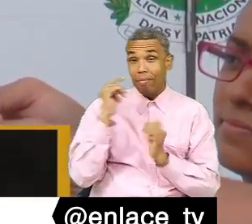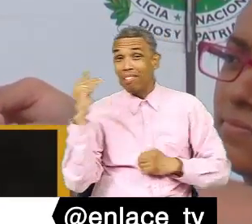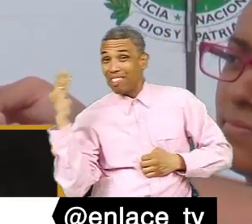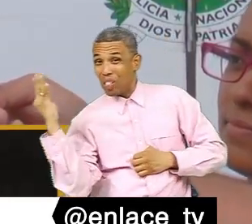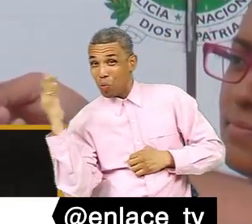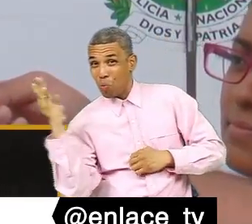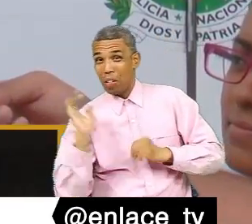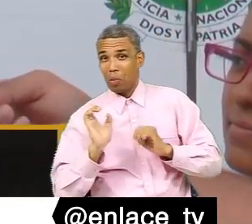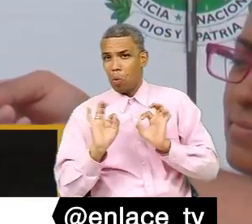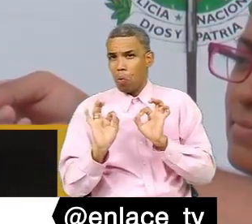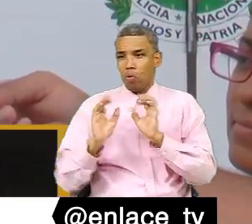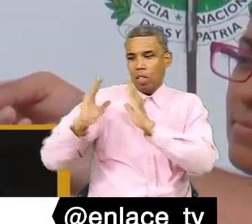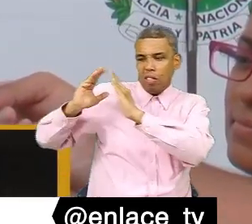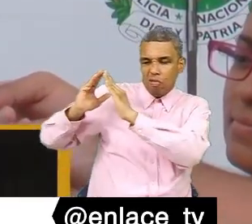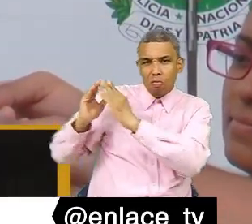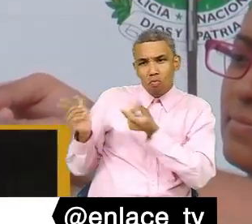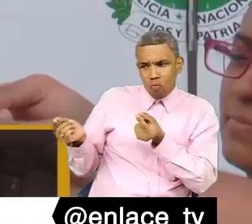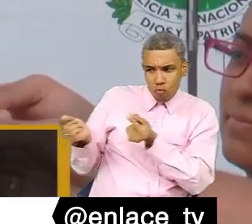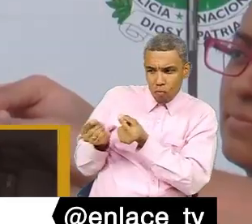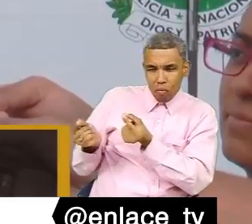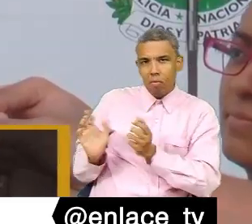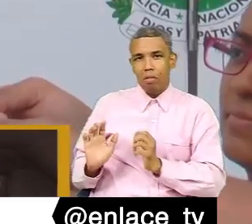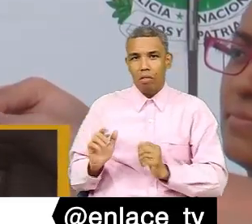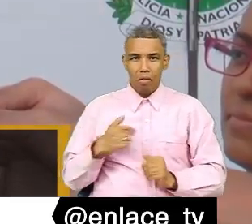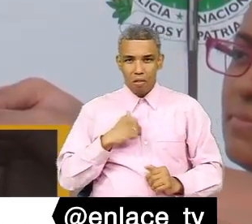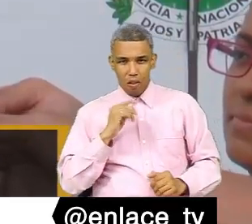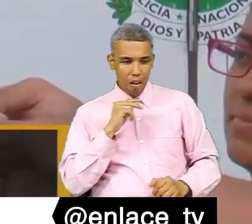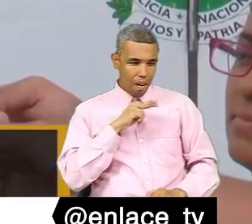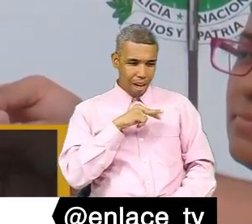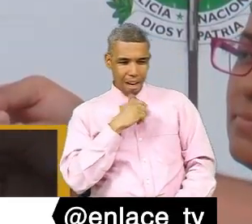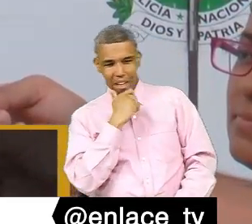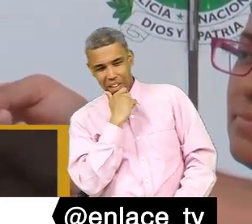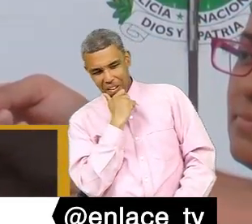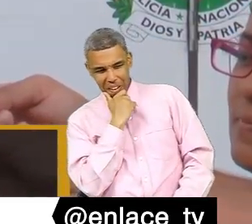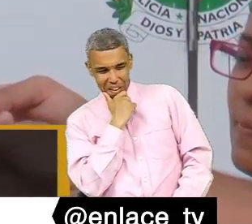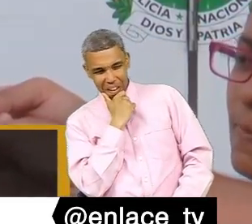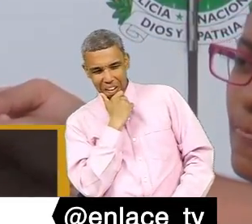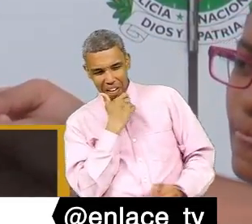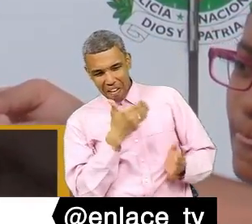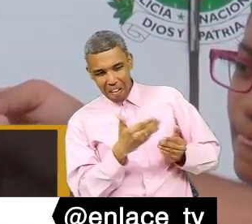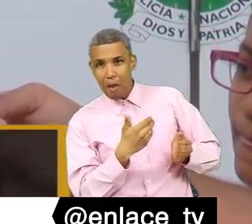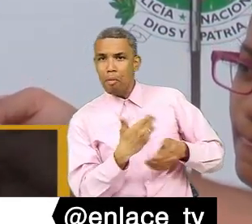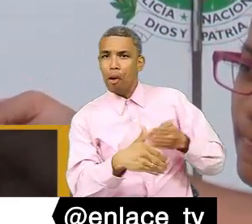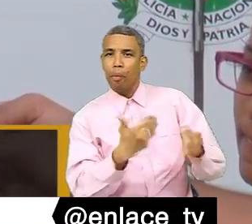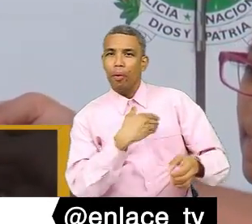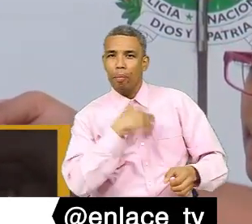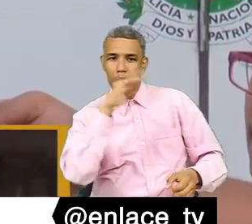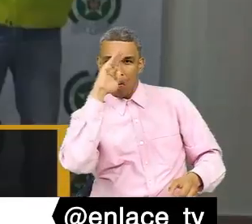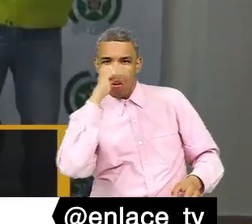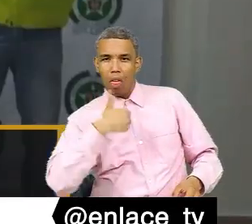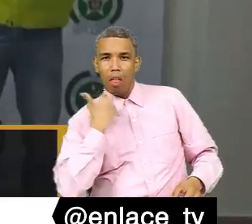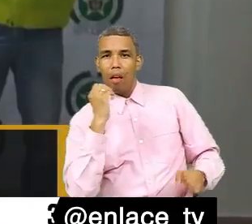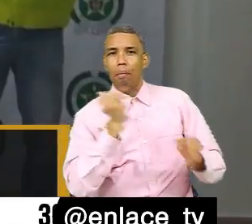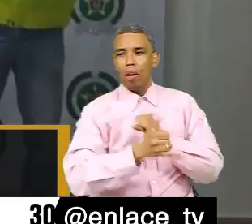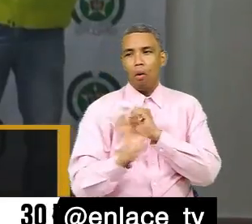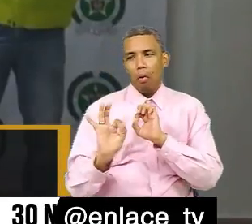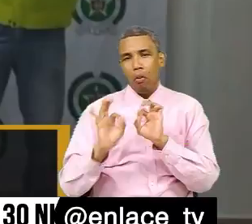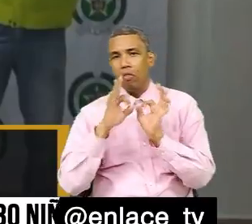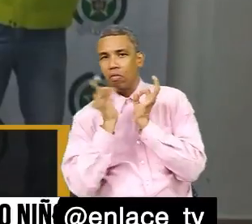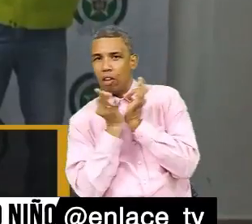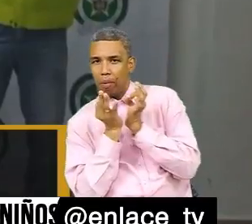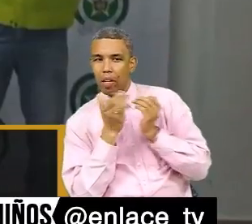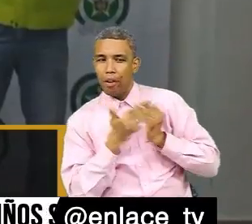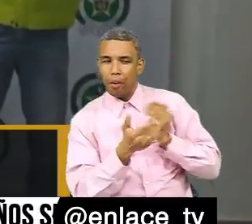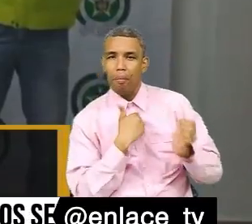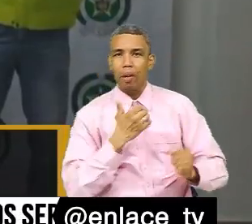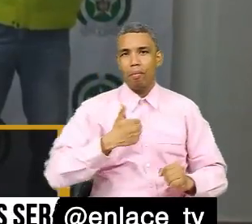o vecinos que compartían de alguna manera alguna amistad muy cercana o del mismo círculo familiar. A la Fiscalía General de la